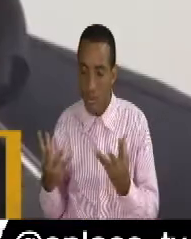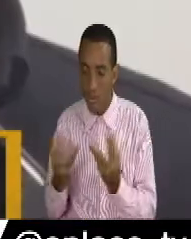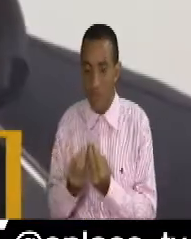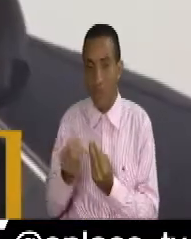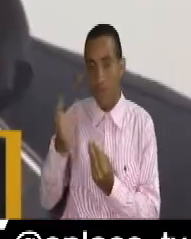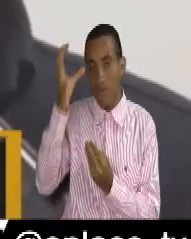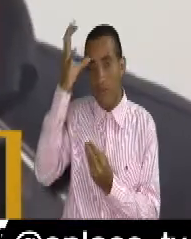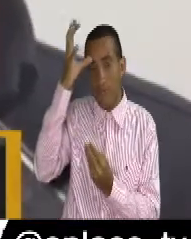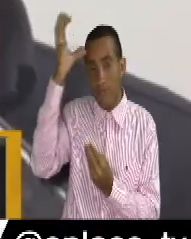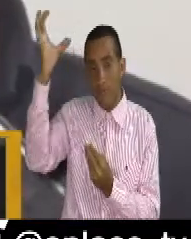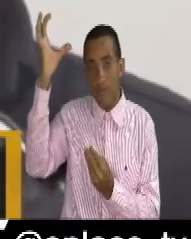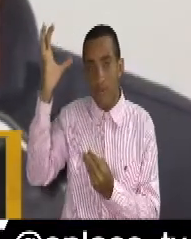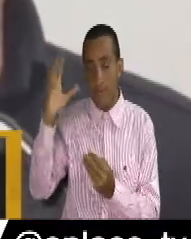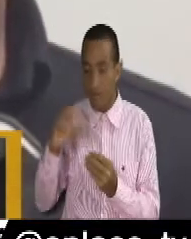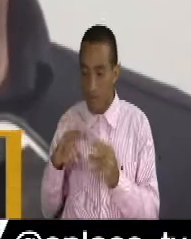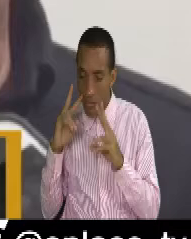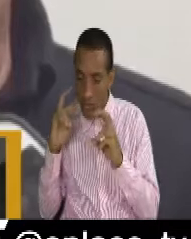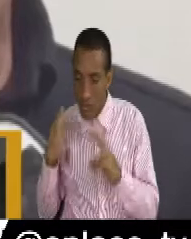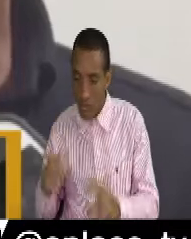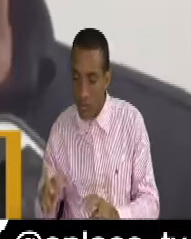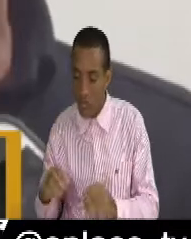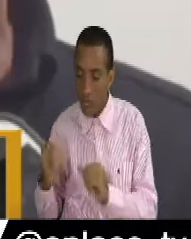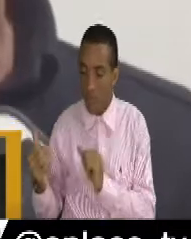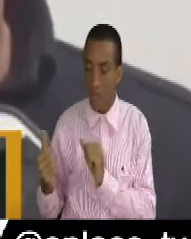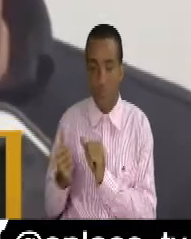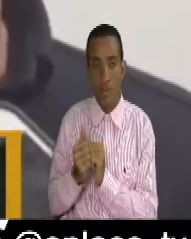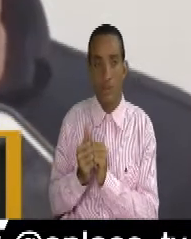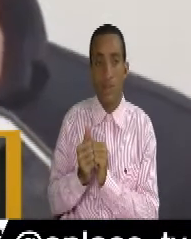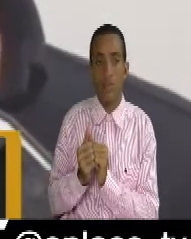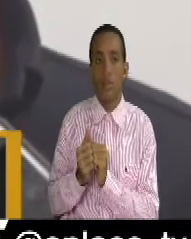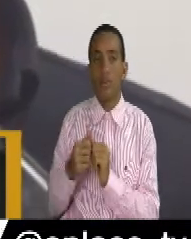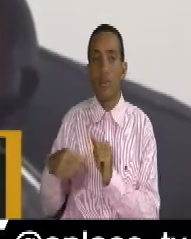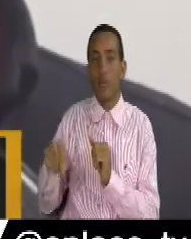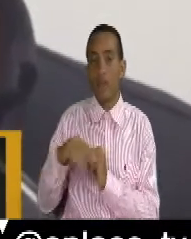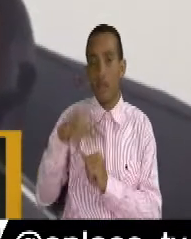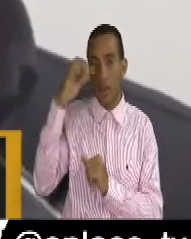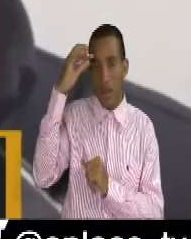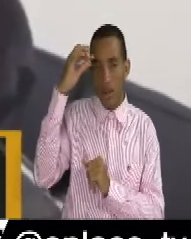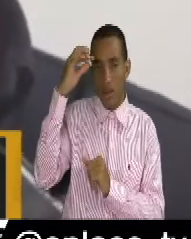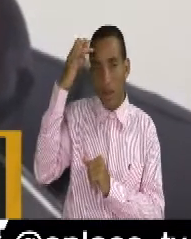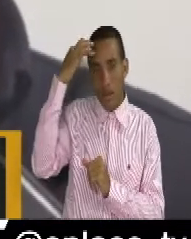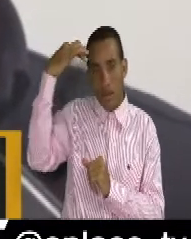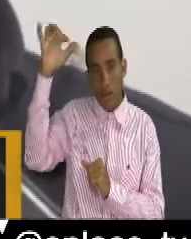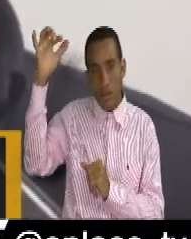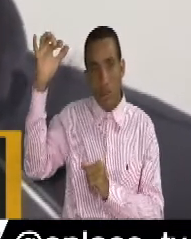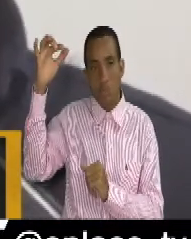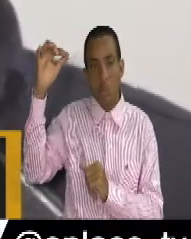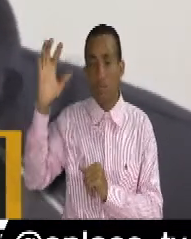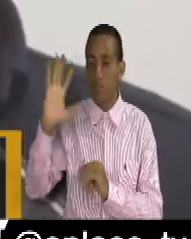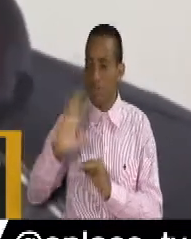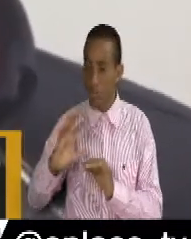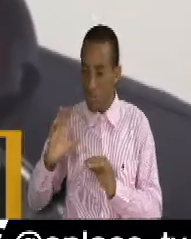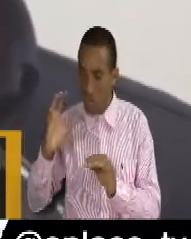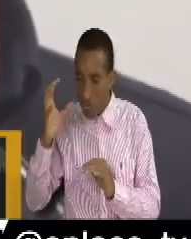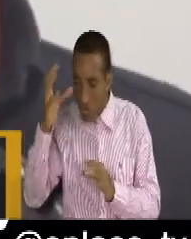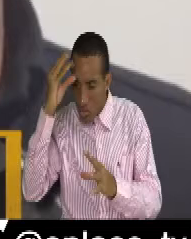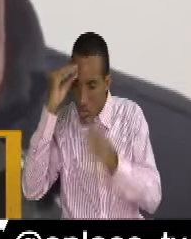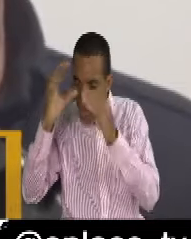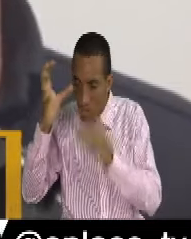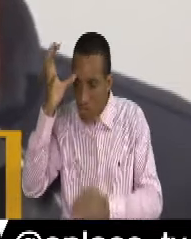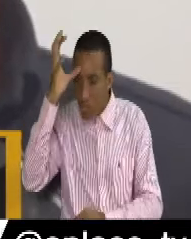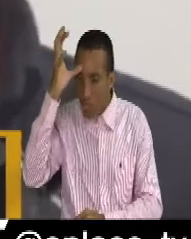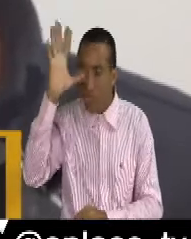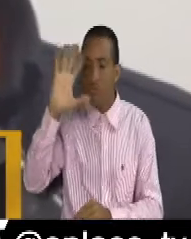expertos de la refinería con el acompañamiento de expertos internacionales. Y sobre esa base pues podemos